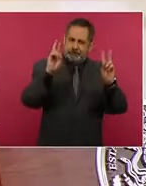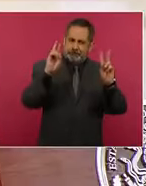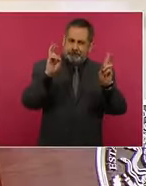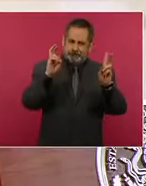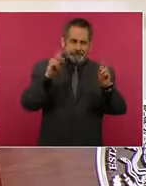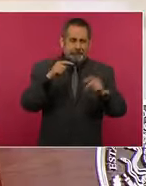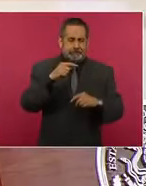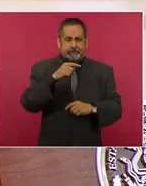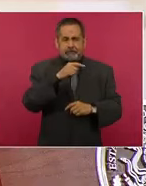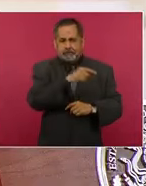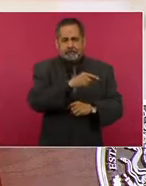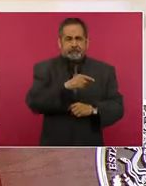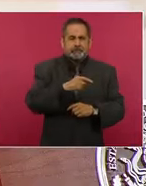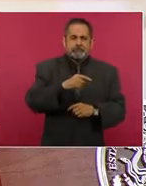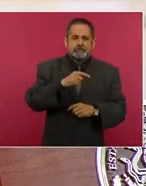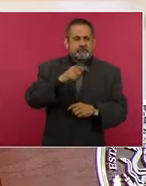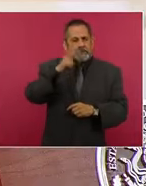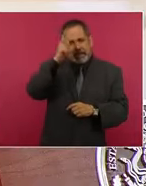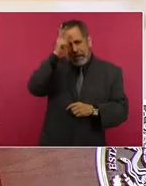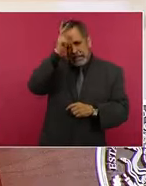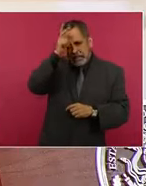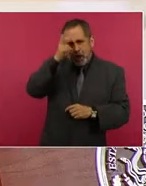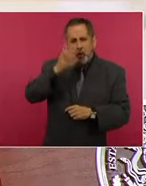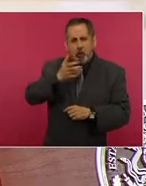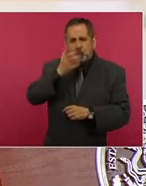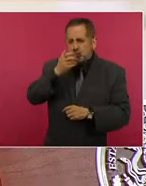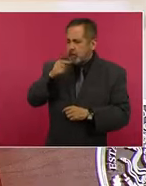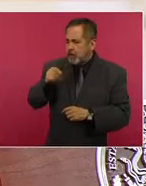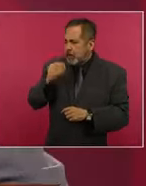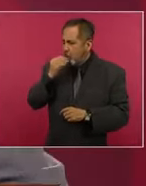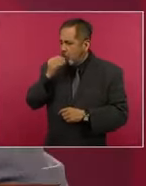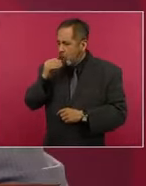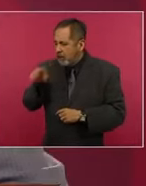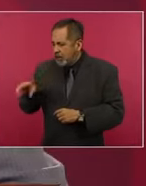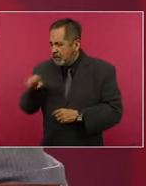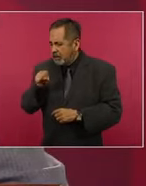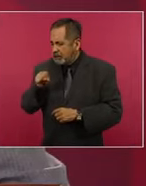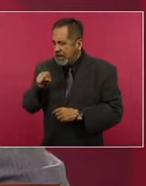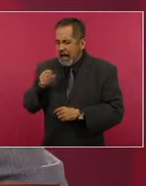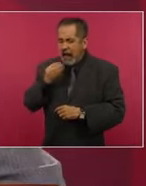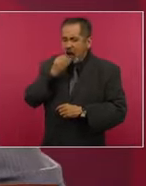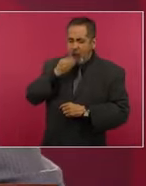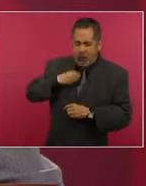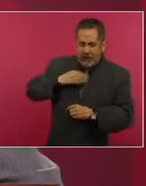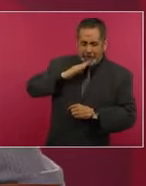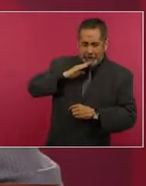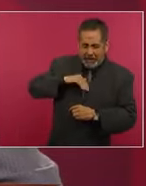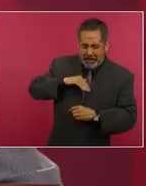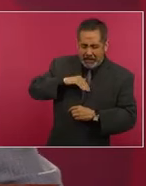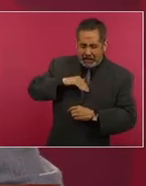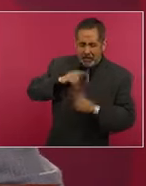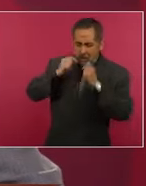¿No estaría Gallo también,